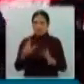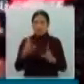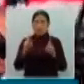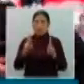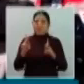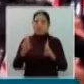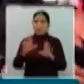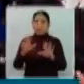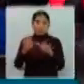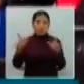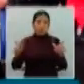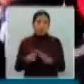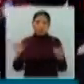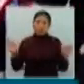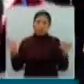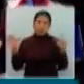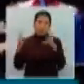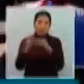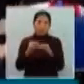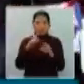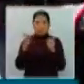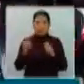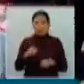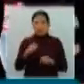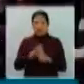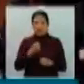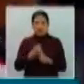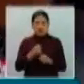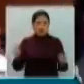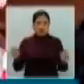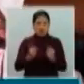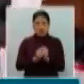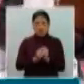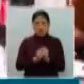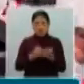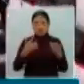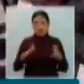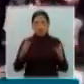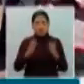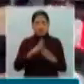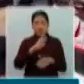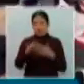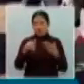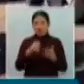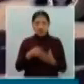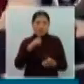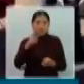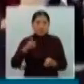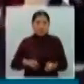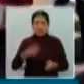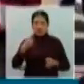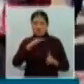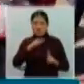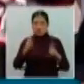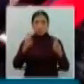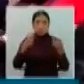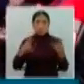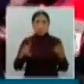lugar para que puedan hacer ese trabajo con nosotros. Entonces, de esa manera nosotros aseguramos que las